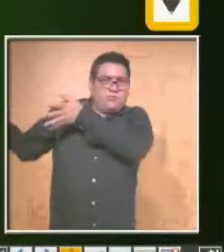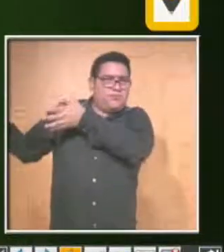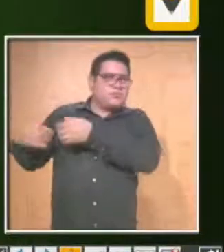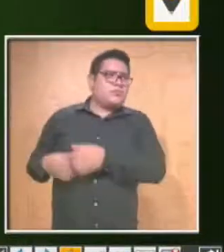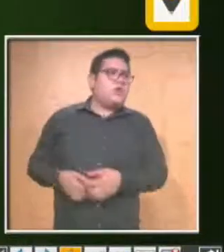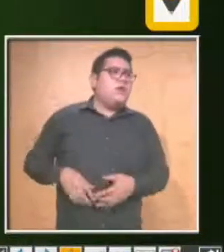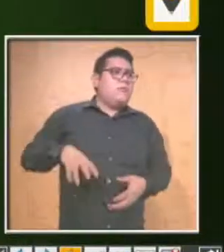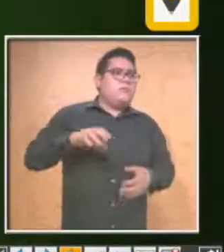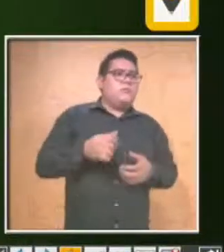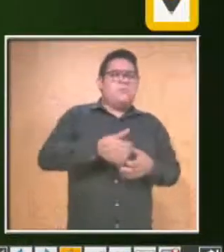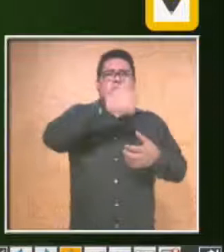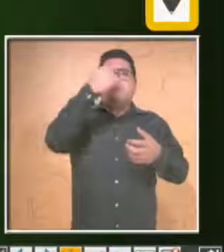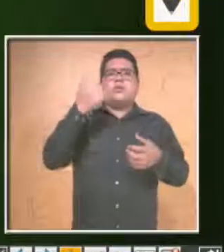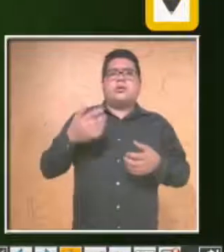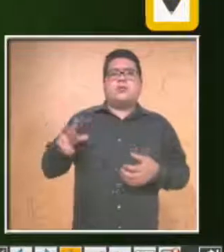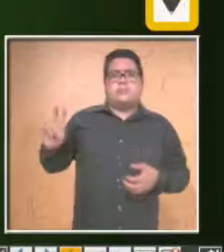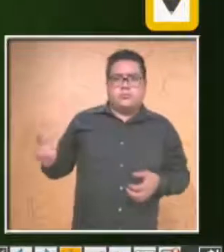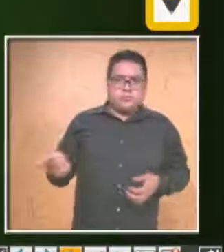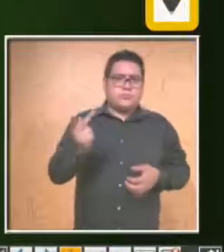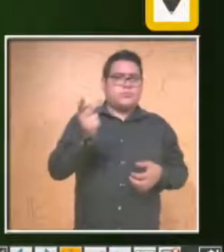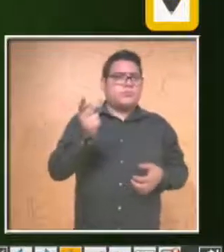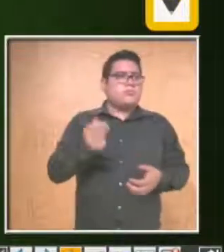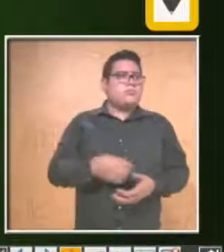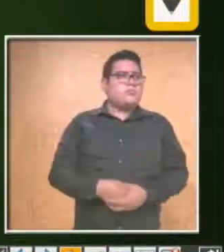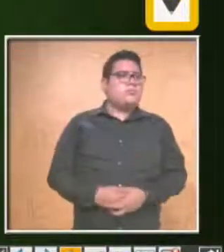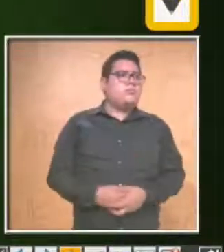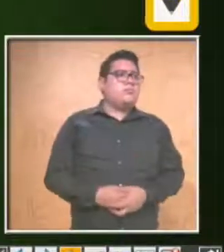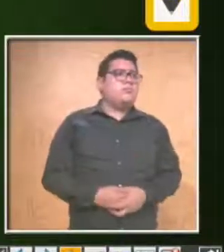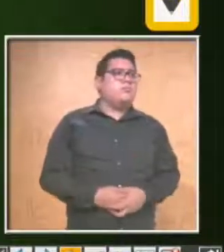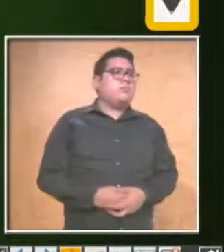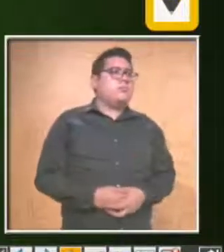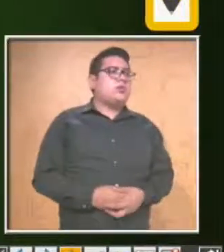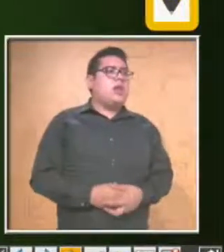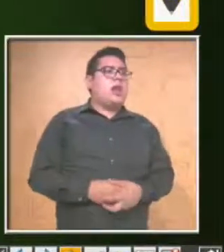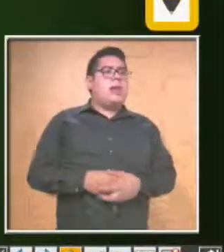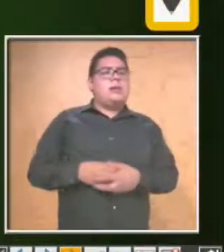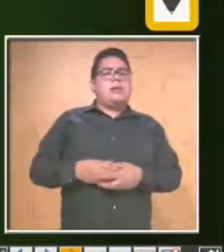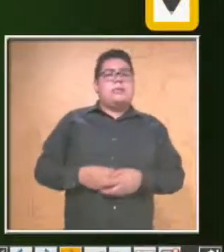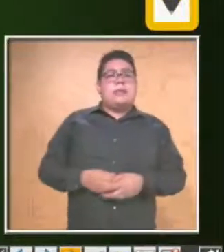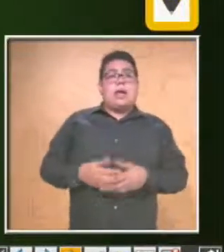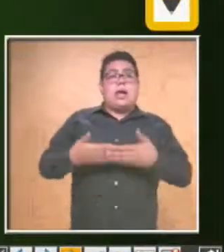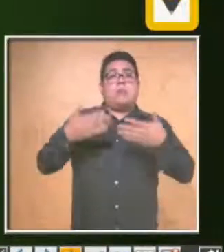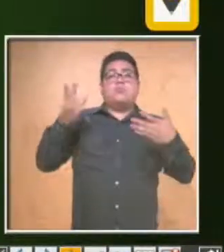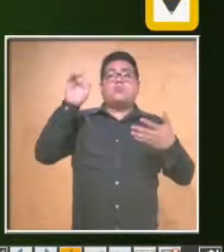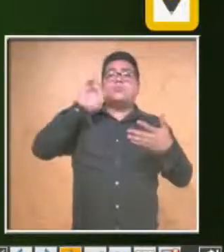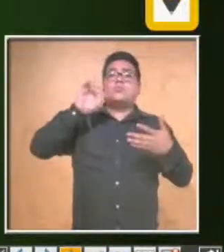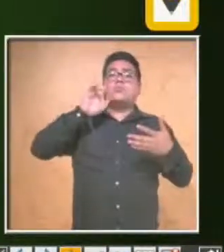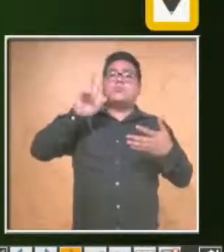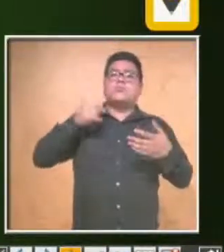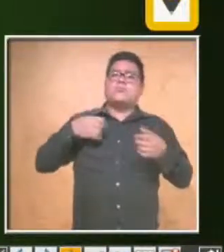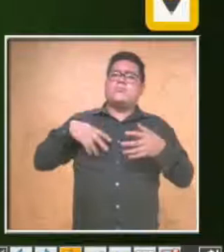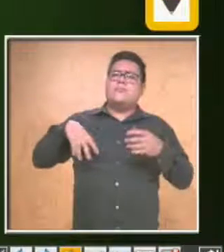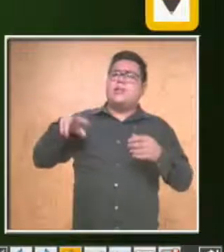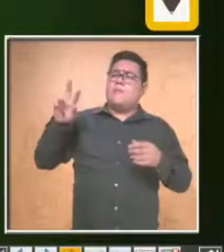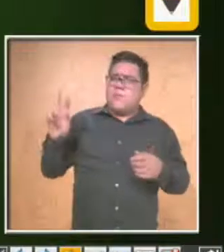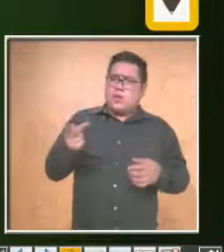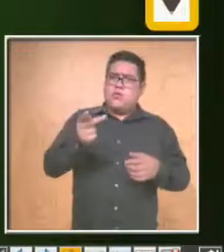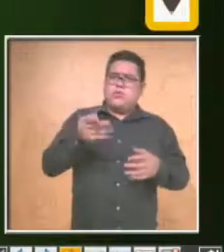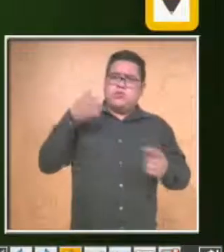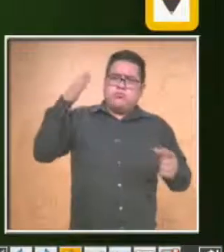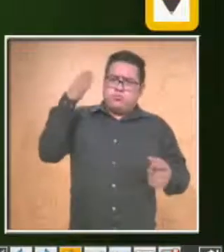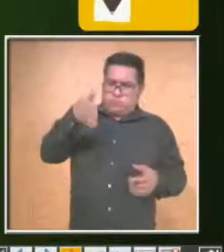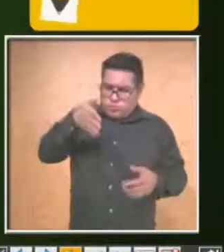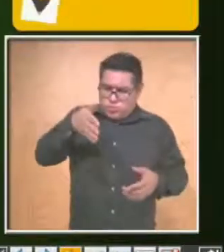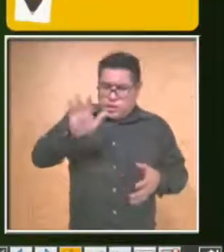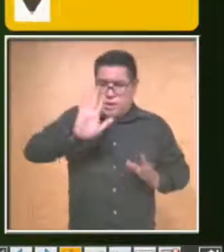los primeros que te puse hace un momento eran de cuestionamiento directo. Aparecían preguntas directas que te